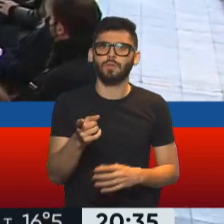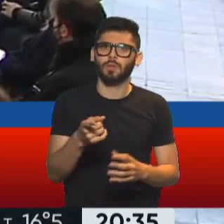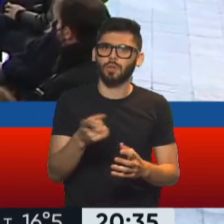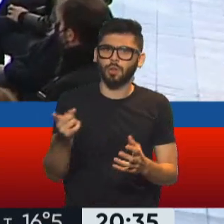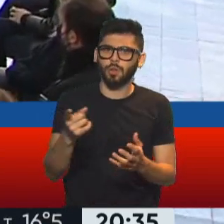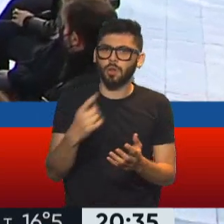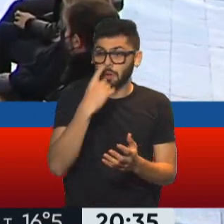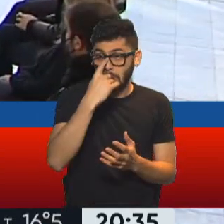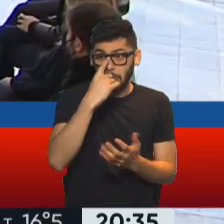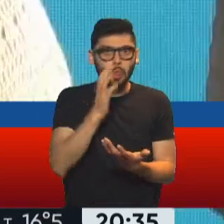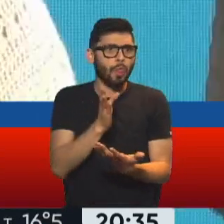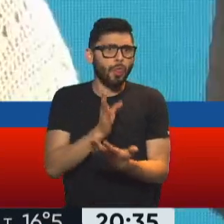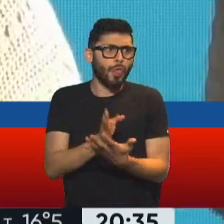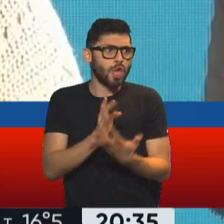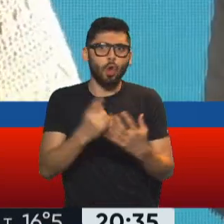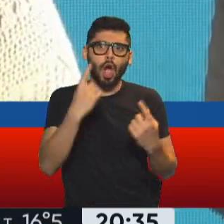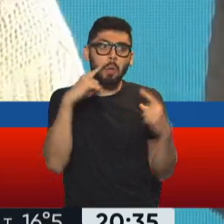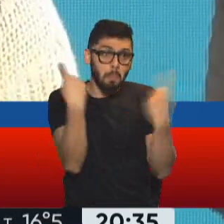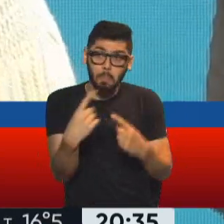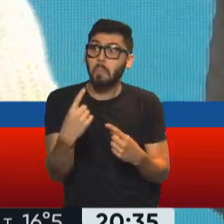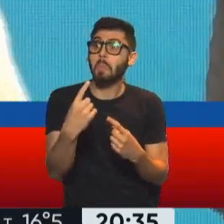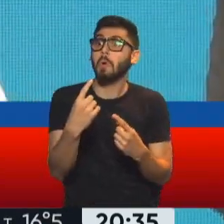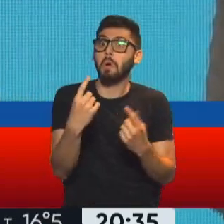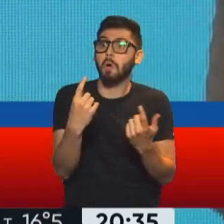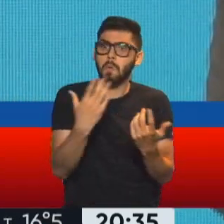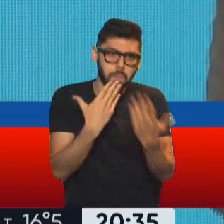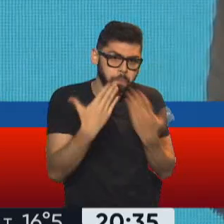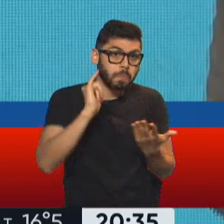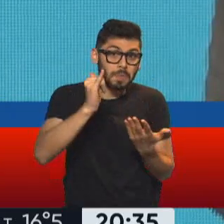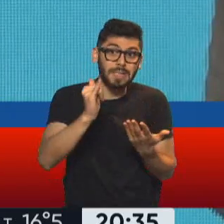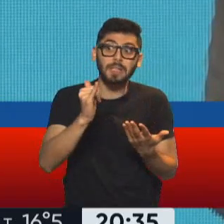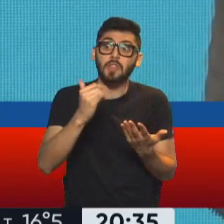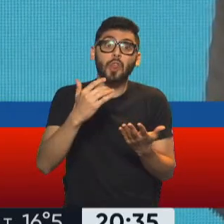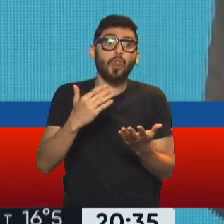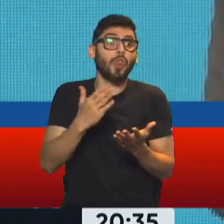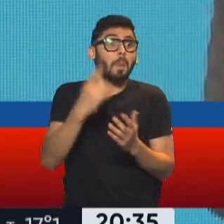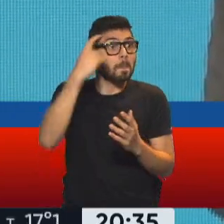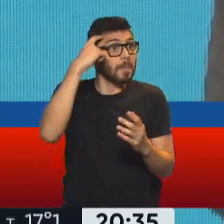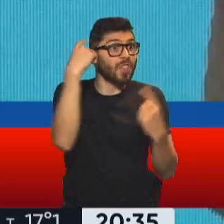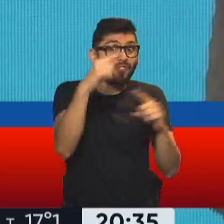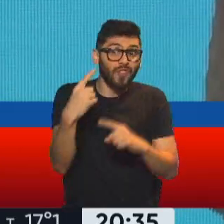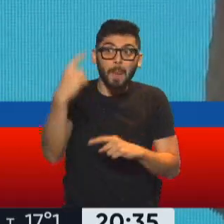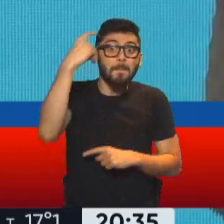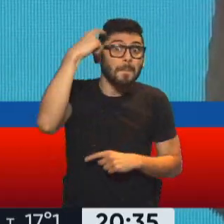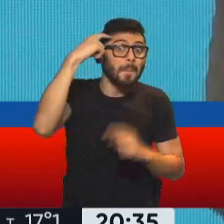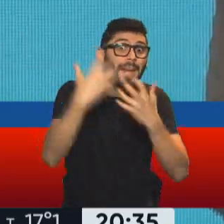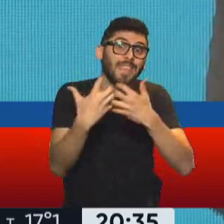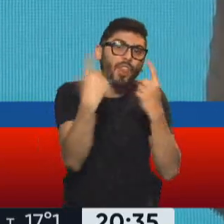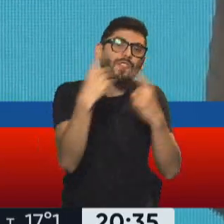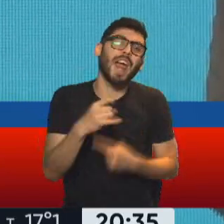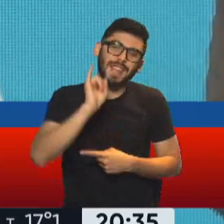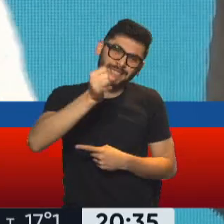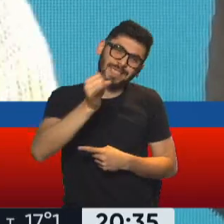a disentir, a debatir, a pensar distinto, pero a pensar, a discutir, no